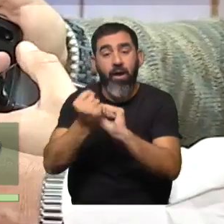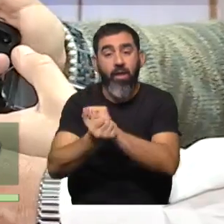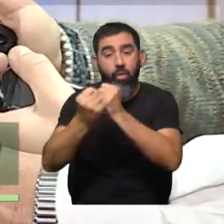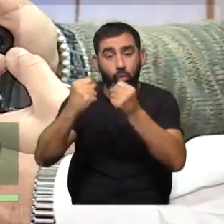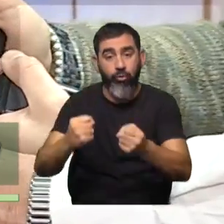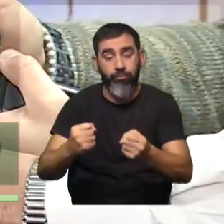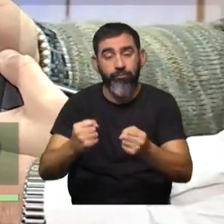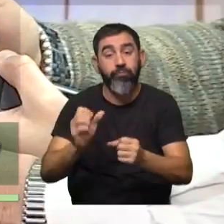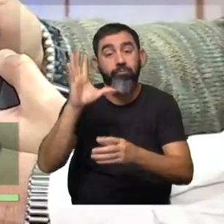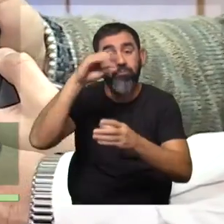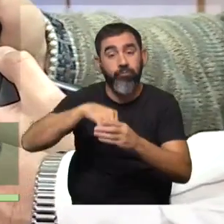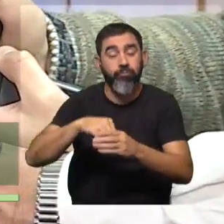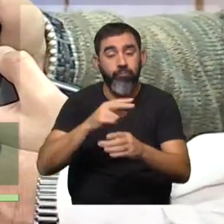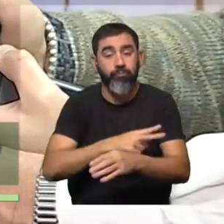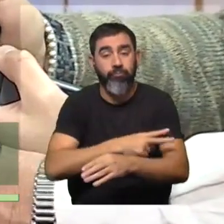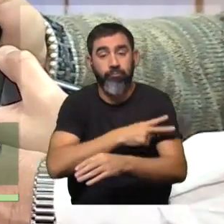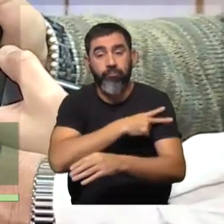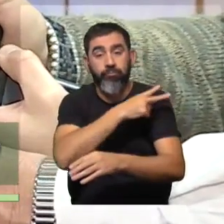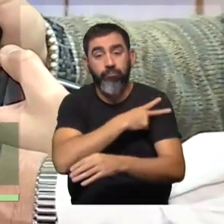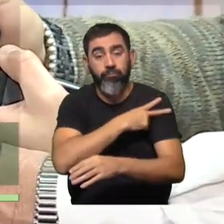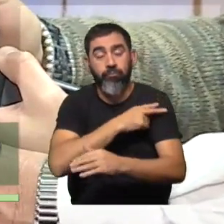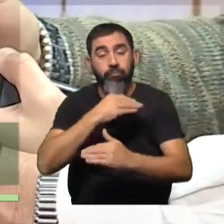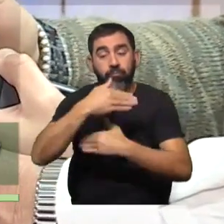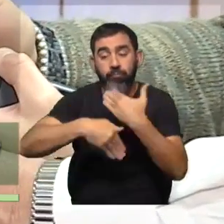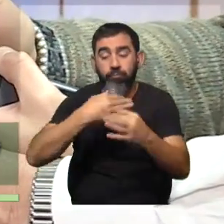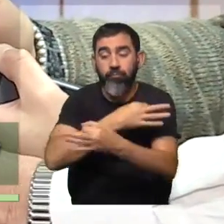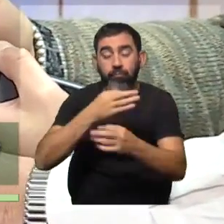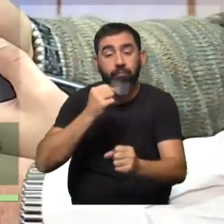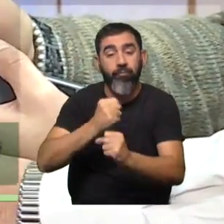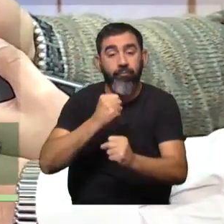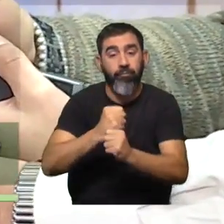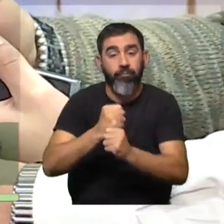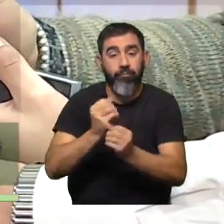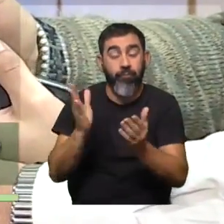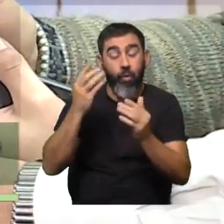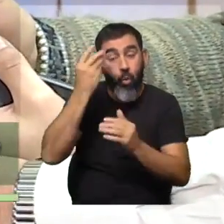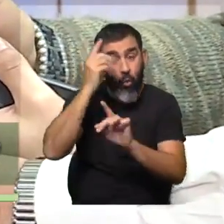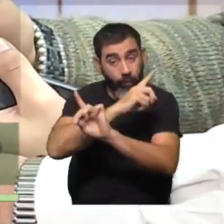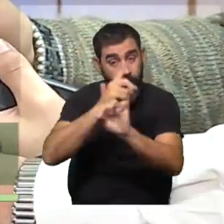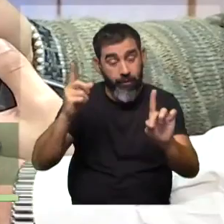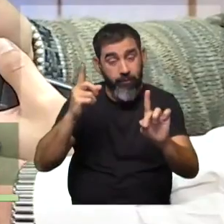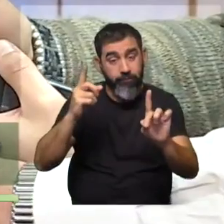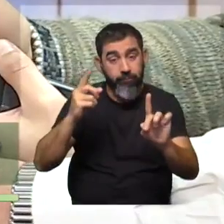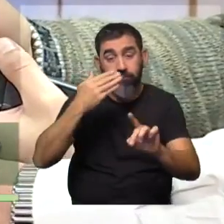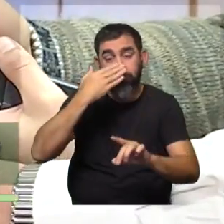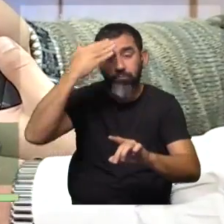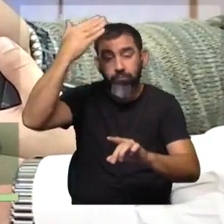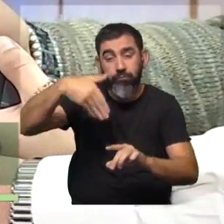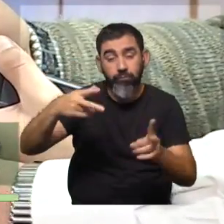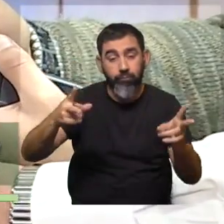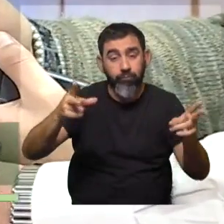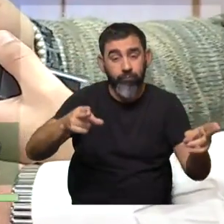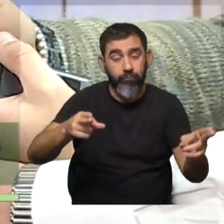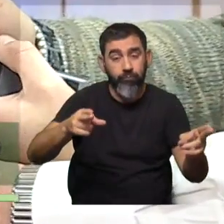este incluidos todos los escalafones para poder desarrollar una correcta tarea no podemos olvidarnos que lo que en el último período